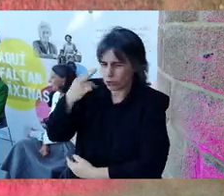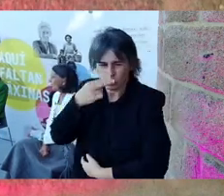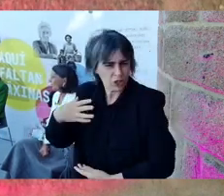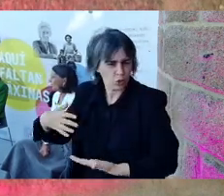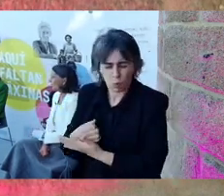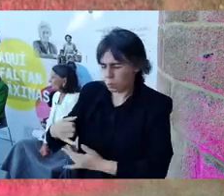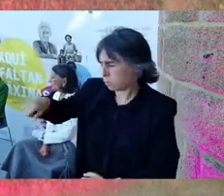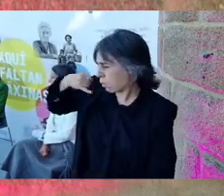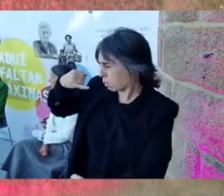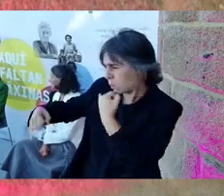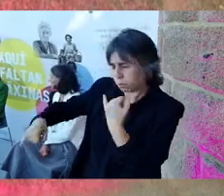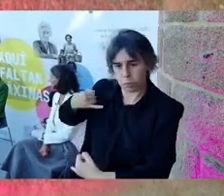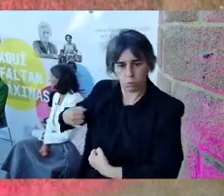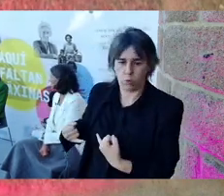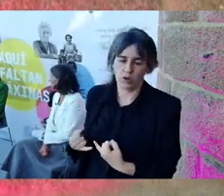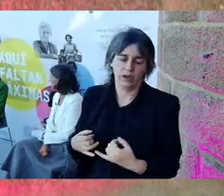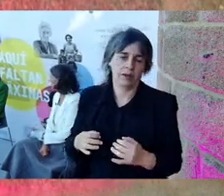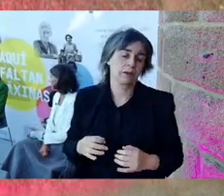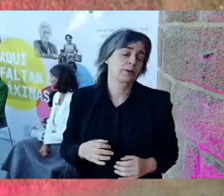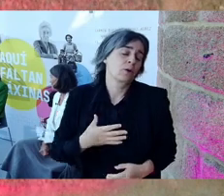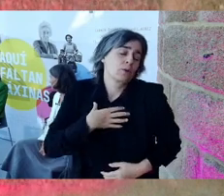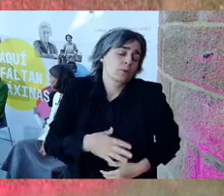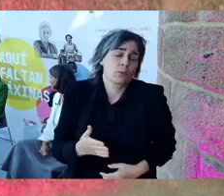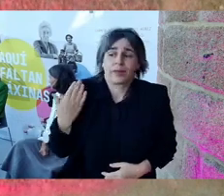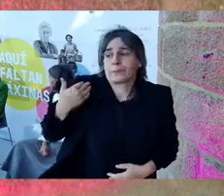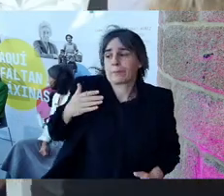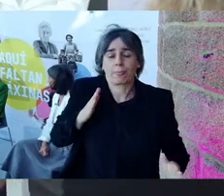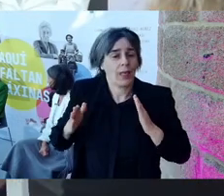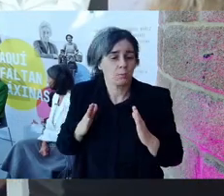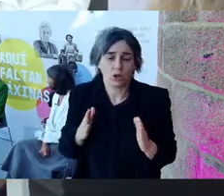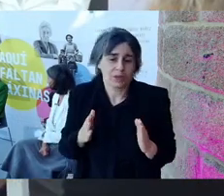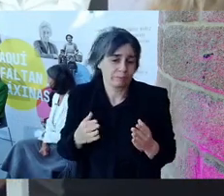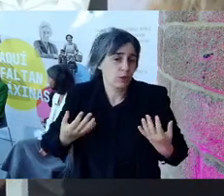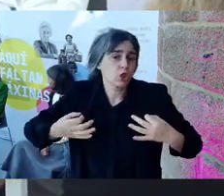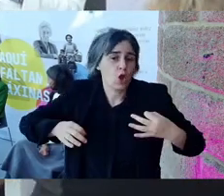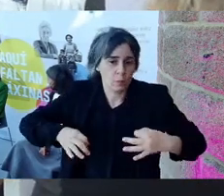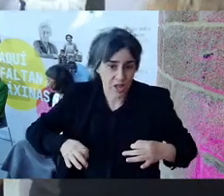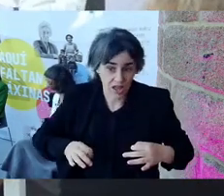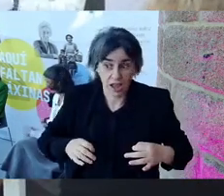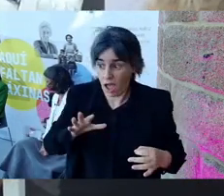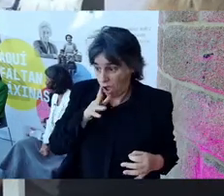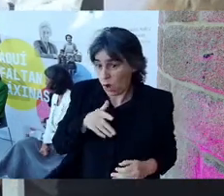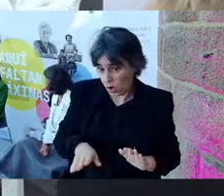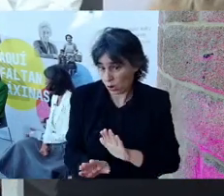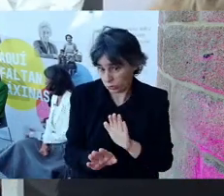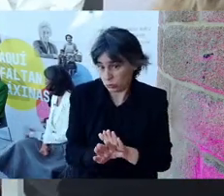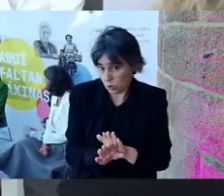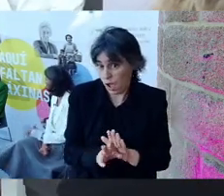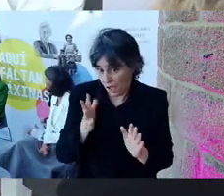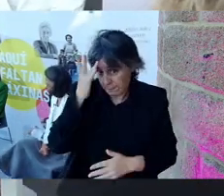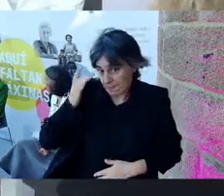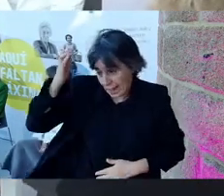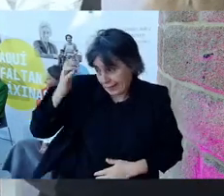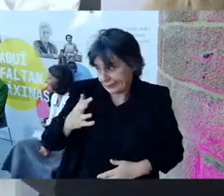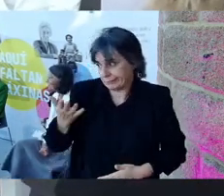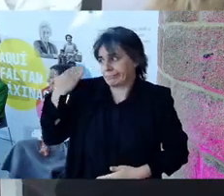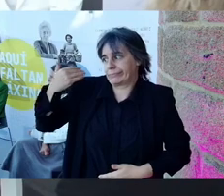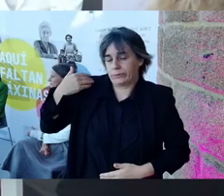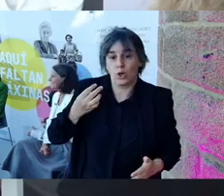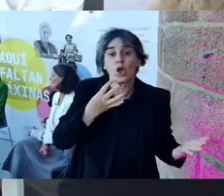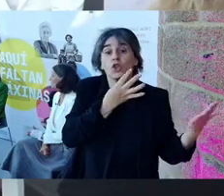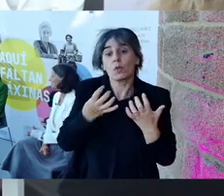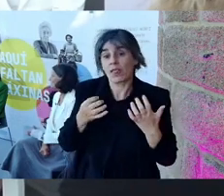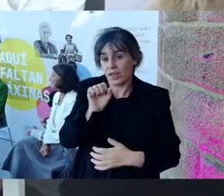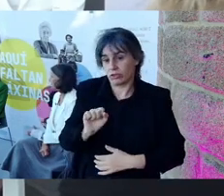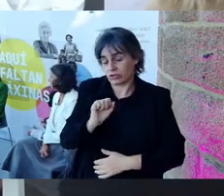pegaba con la mano y con el pie, que era algo, supongo, que bastante habitual en la época. Si se sigue haciendo hoy, calcularos, hace 900 años, pues supongo